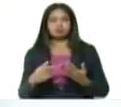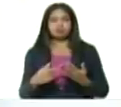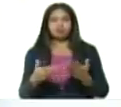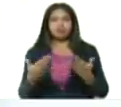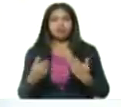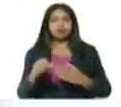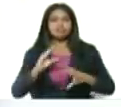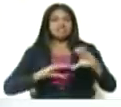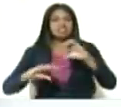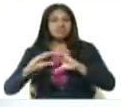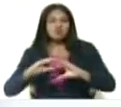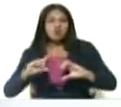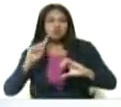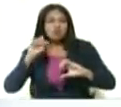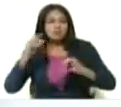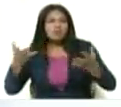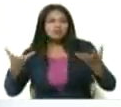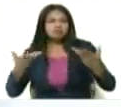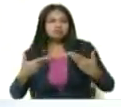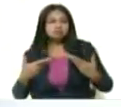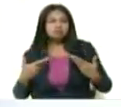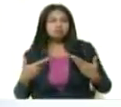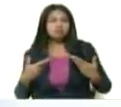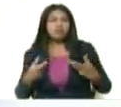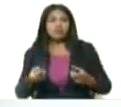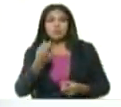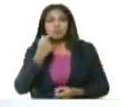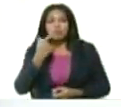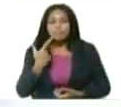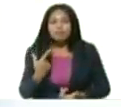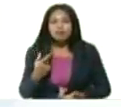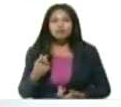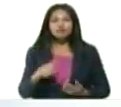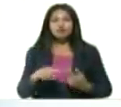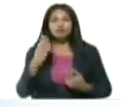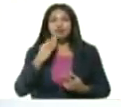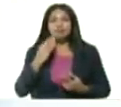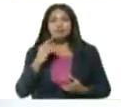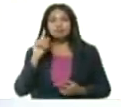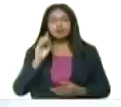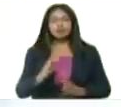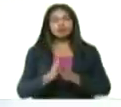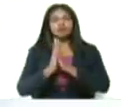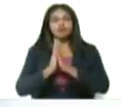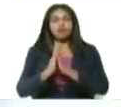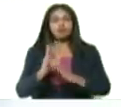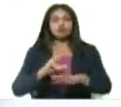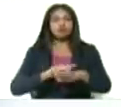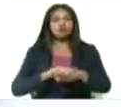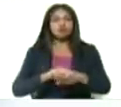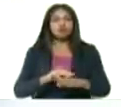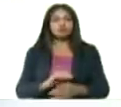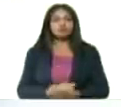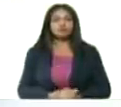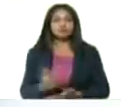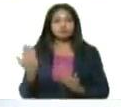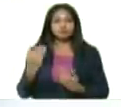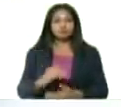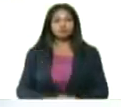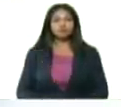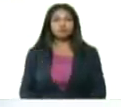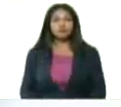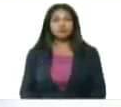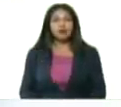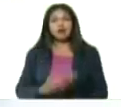campo científico, en el campo de los tratamientos, en el campo de la experiencia. Por favor, doctor Carlos Alvarado. Sí,